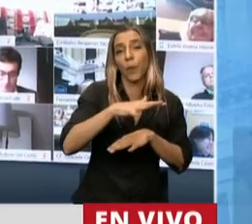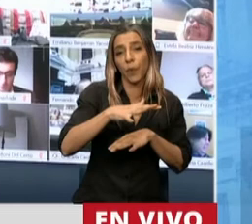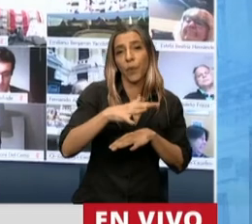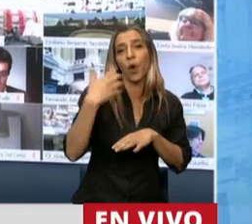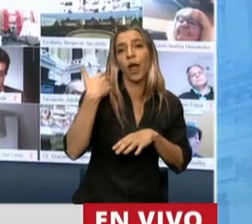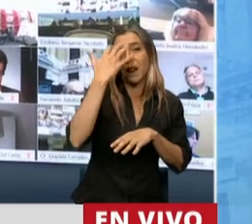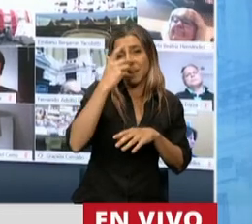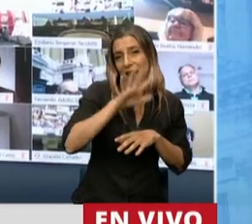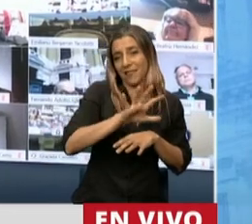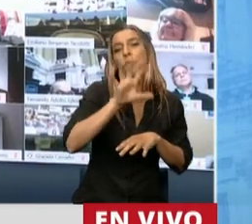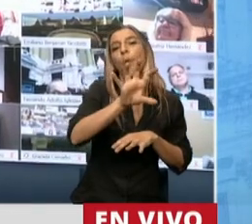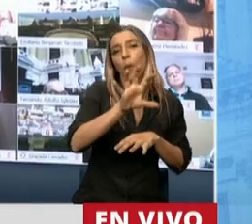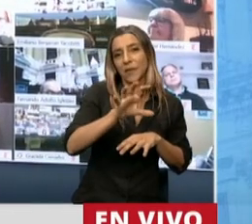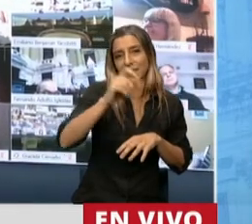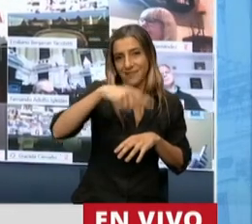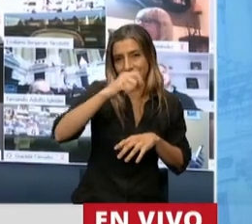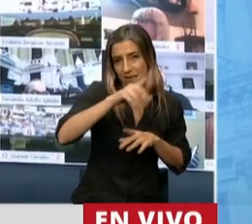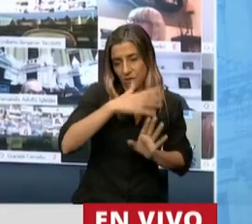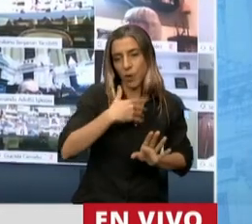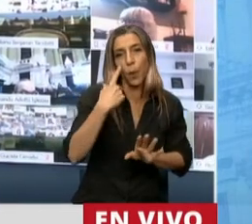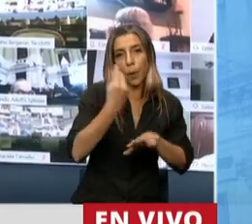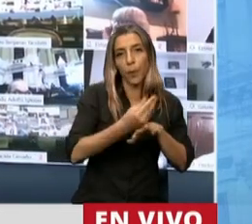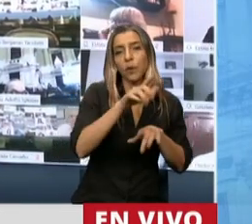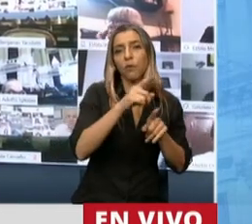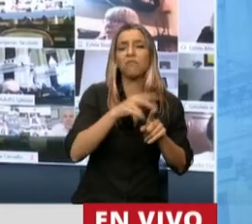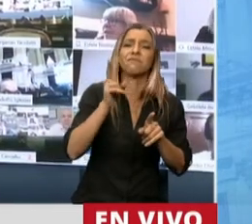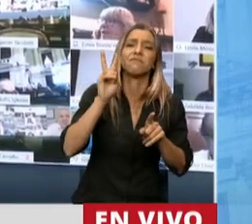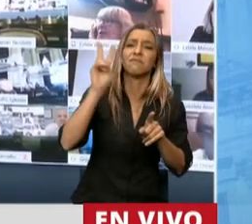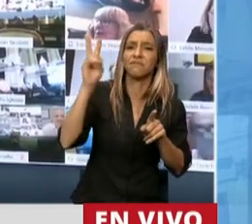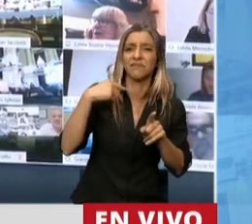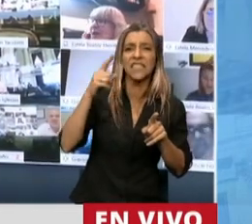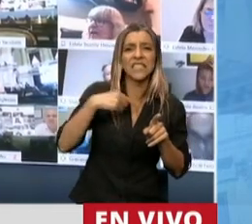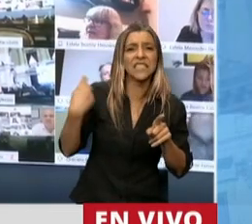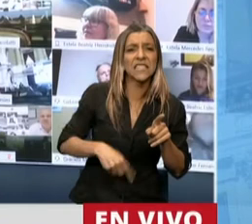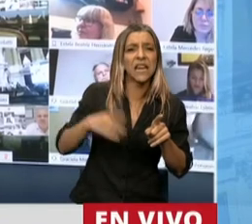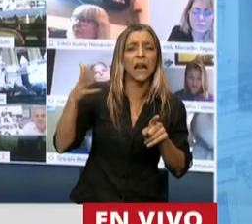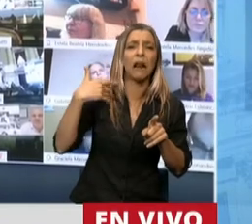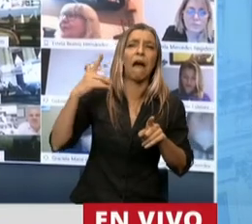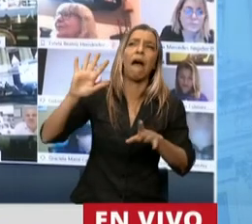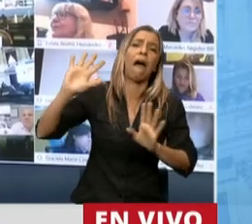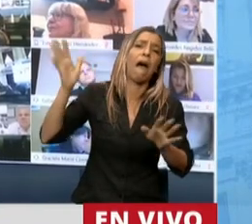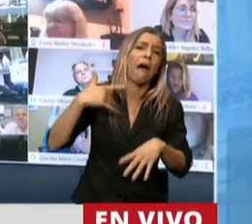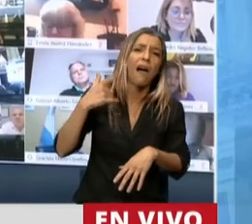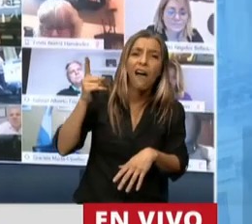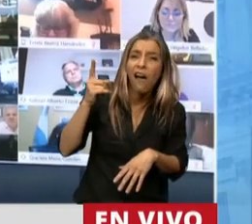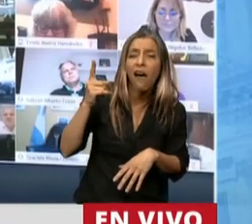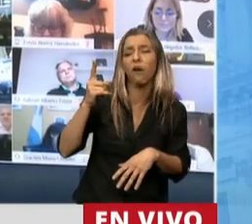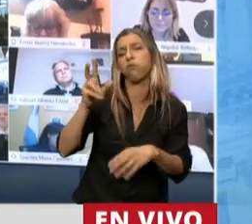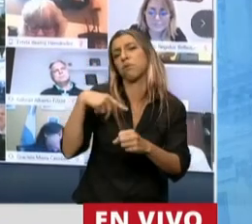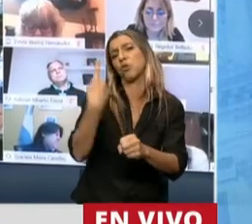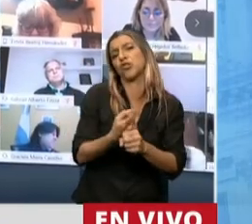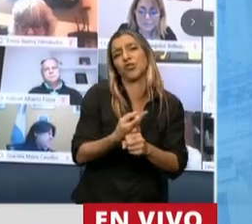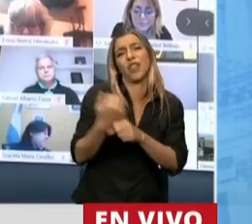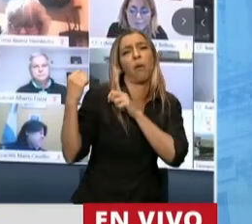de la provincia del Chaco. Veíamos lo que pasaba en China y nos parecía que era imposible que eso llegara